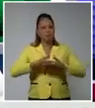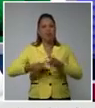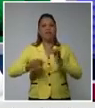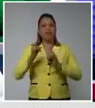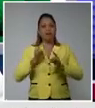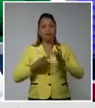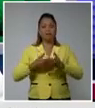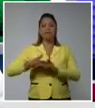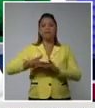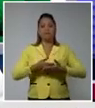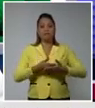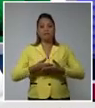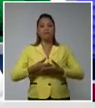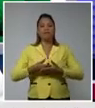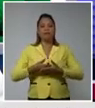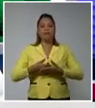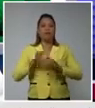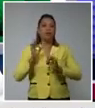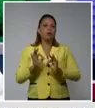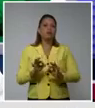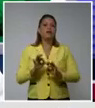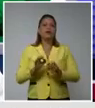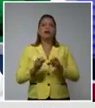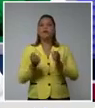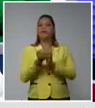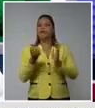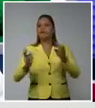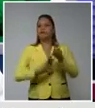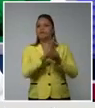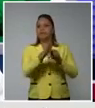que han tenido la COVID-19.